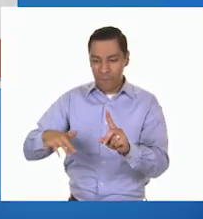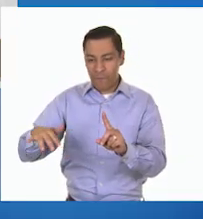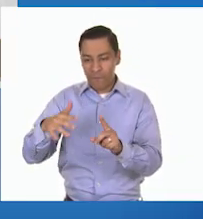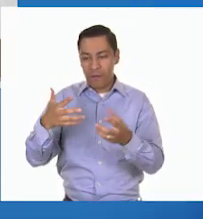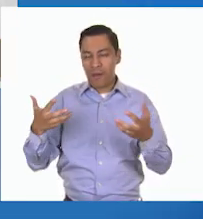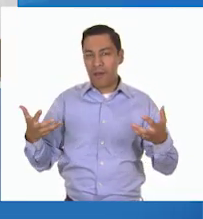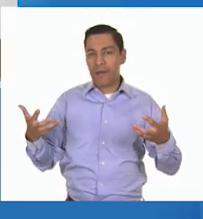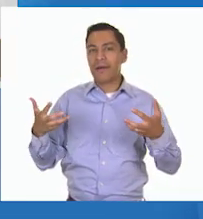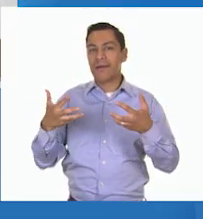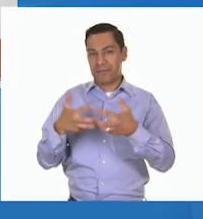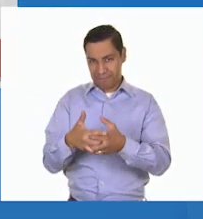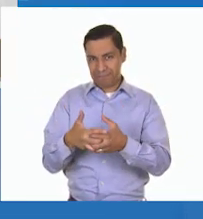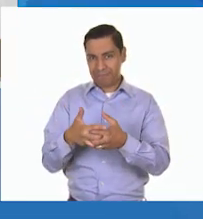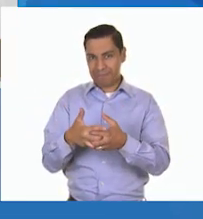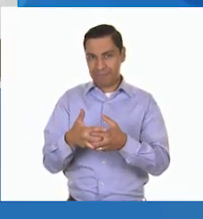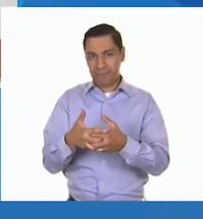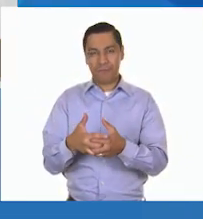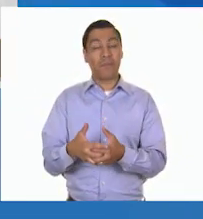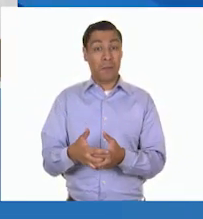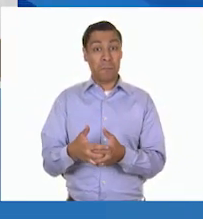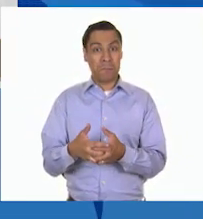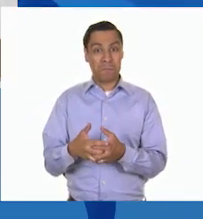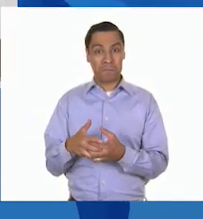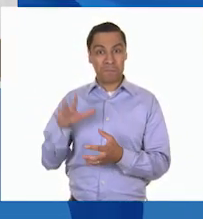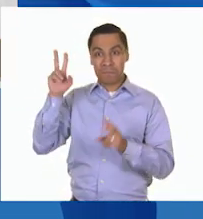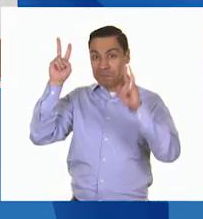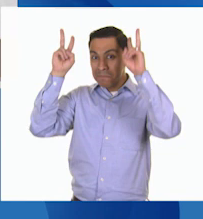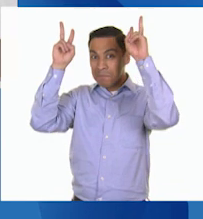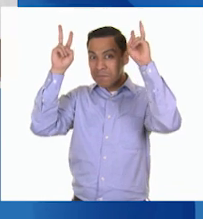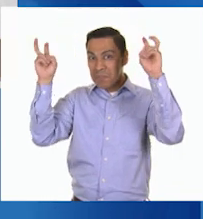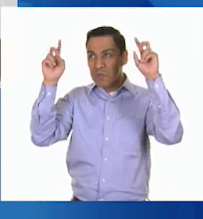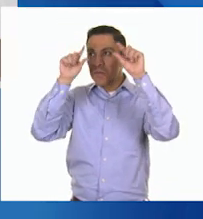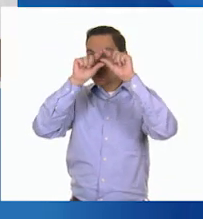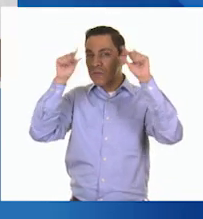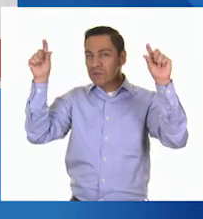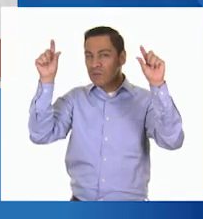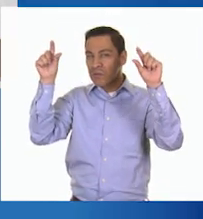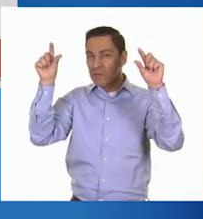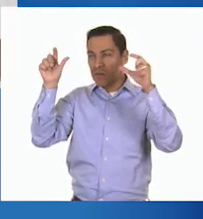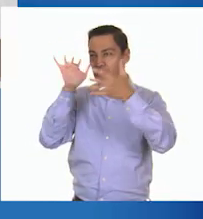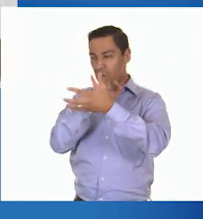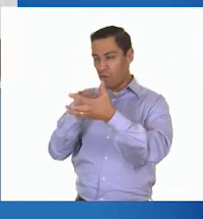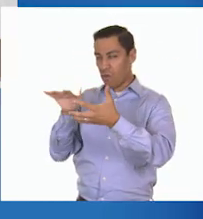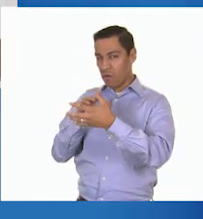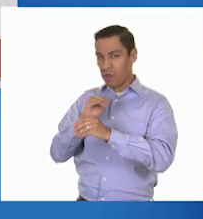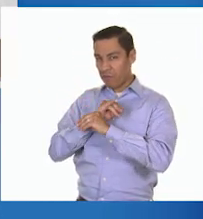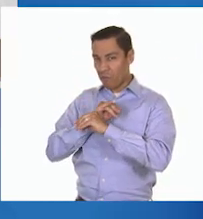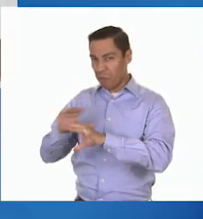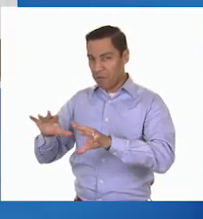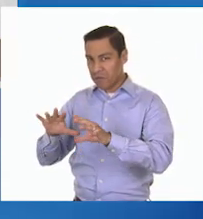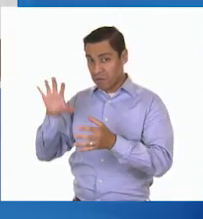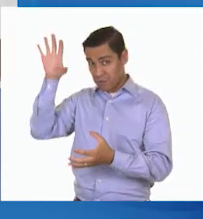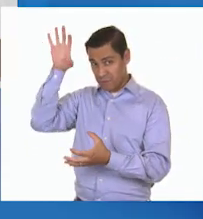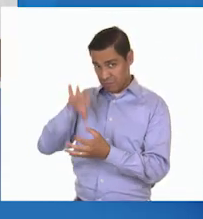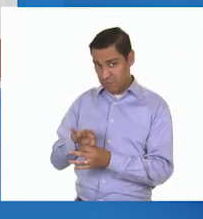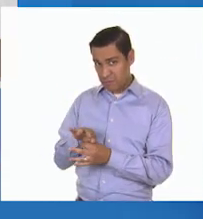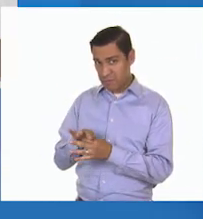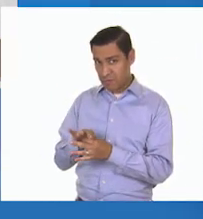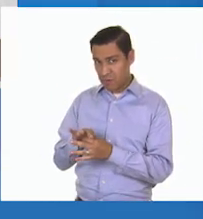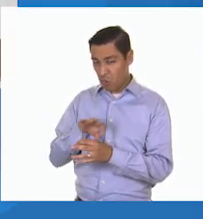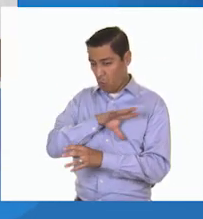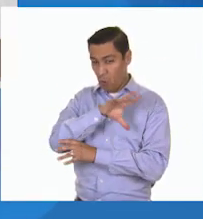cómo todo nos va llevando a comprender el título? ¿Qué más, Mariana? A ver. Los